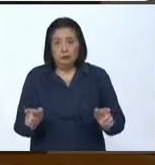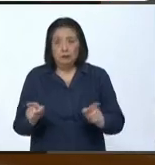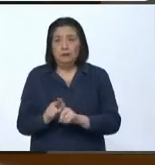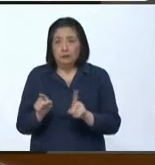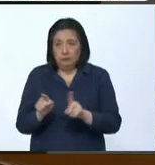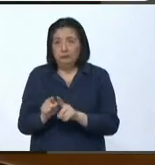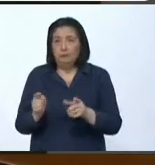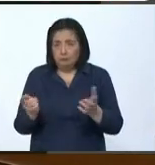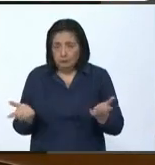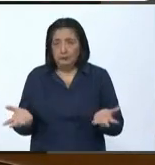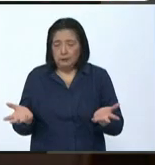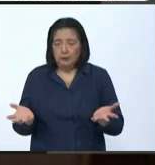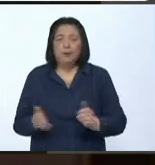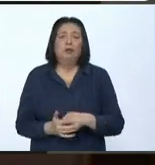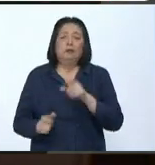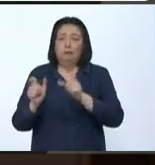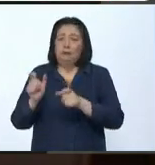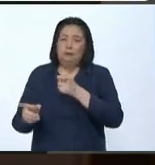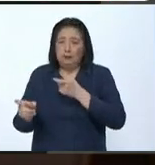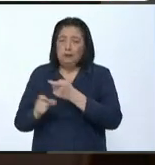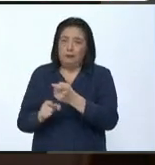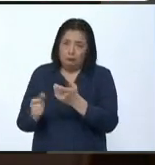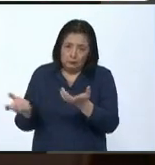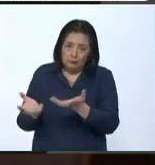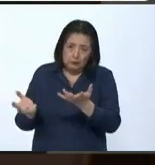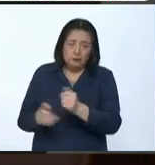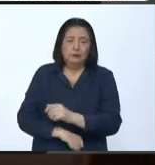Y también a los heridos.